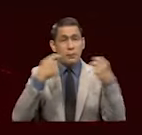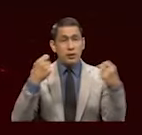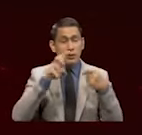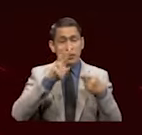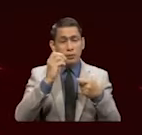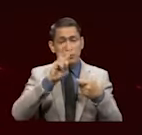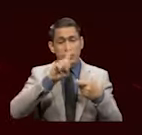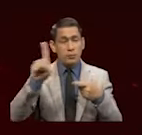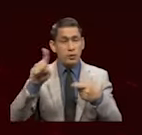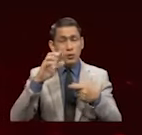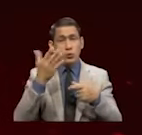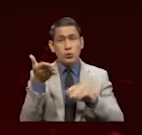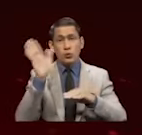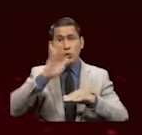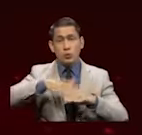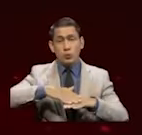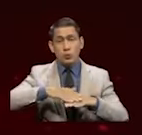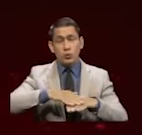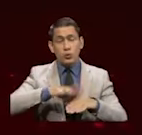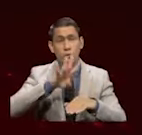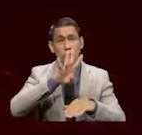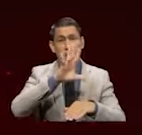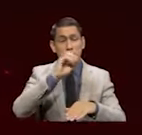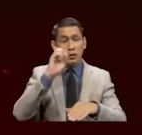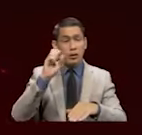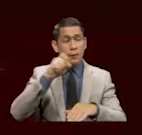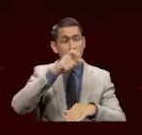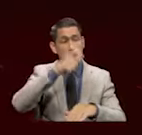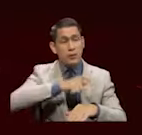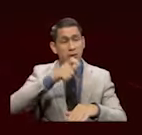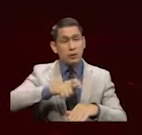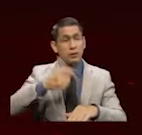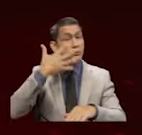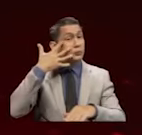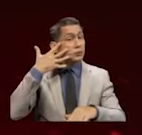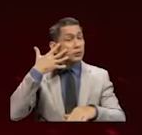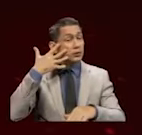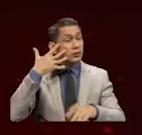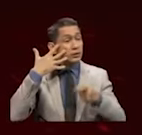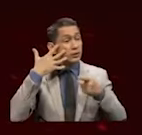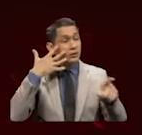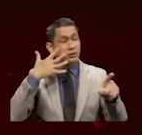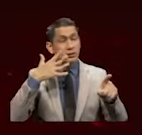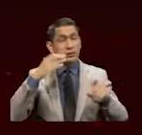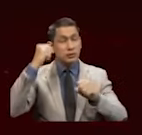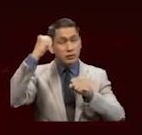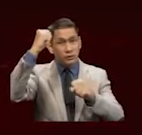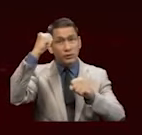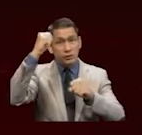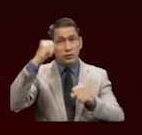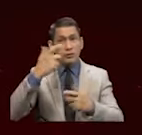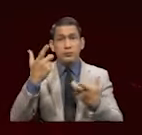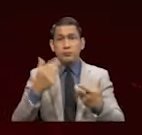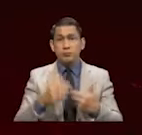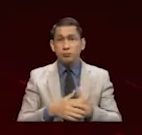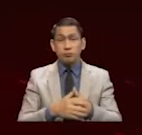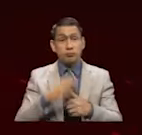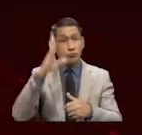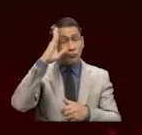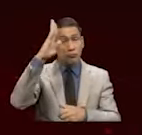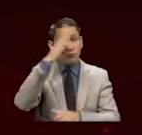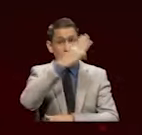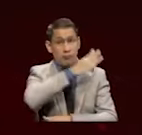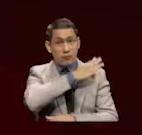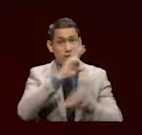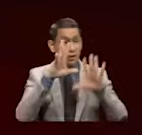de 400 mecheros en la Amazonía. Las niñas fueron retenidas por miembros de supuestos miembros de las Fuerzas